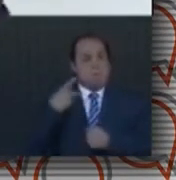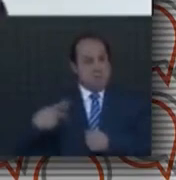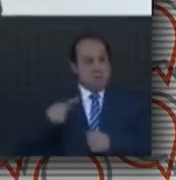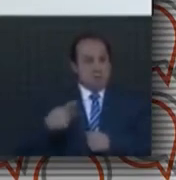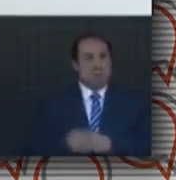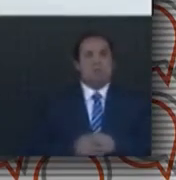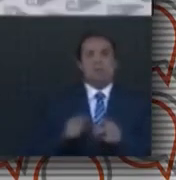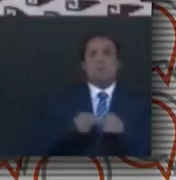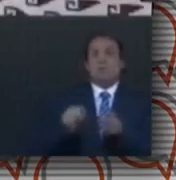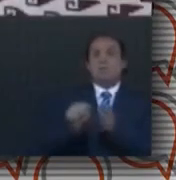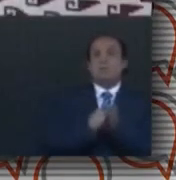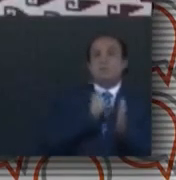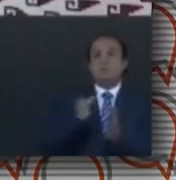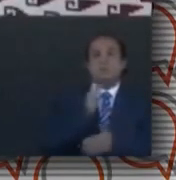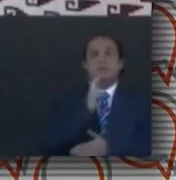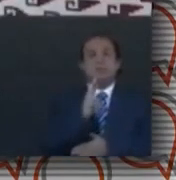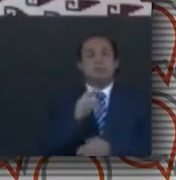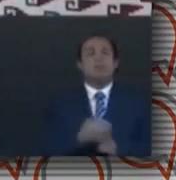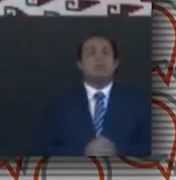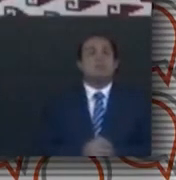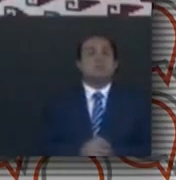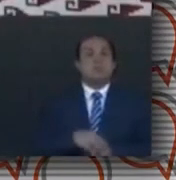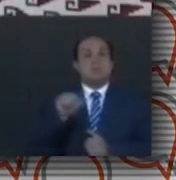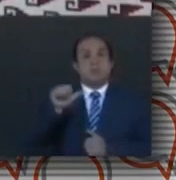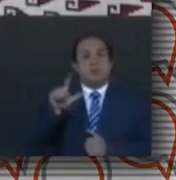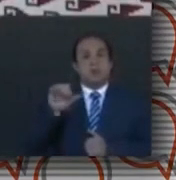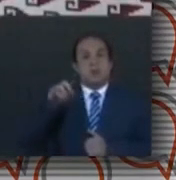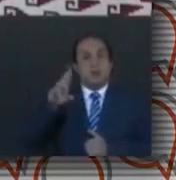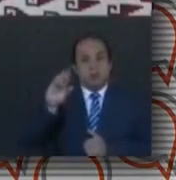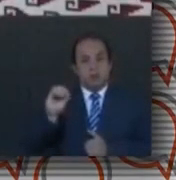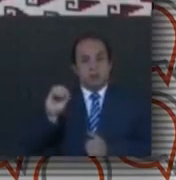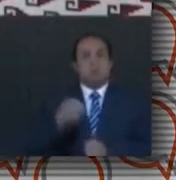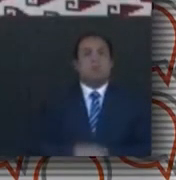preguntas y respuestas. Alejandro Cruz de La Jornada.